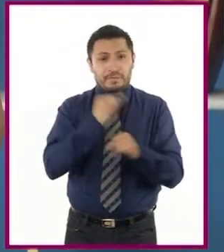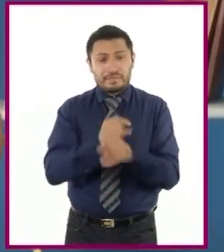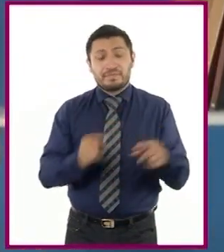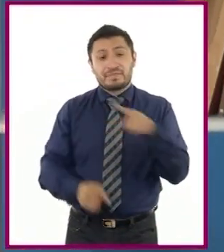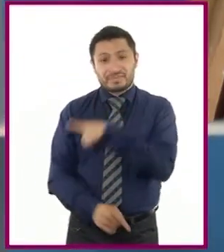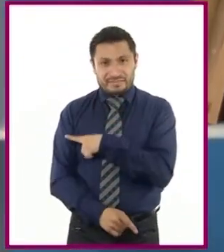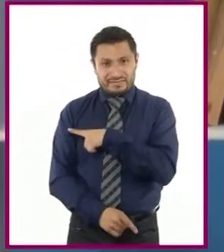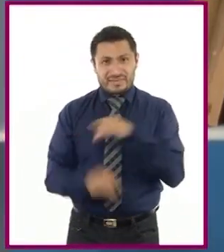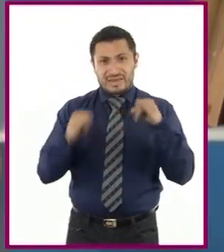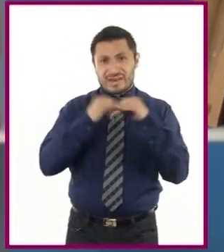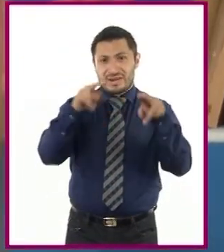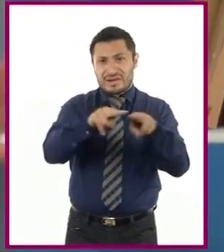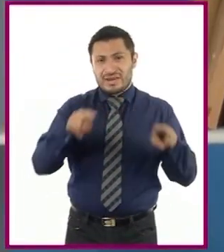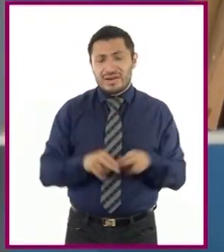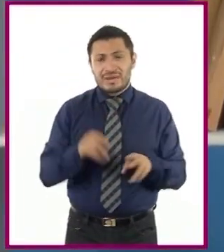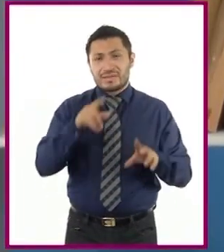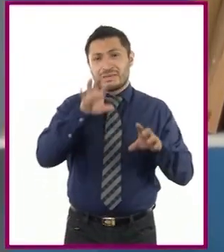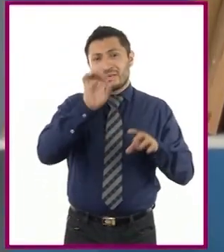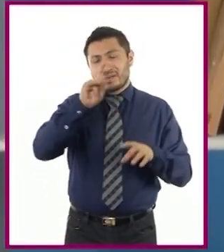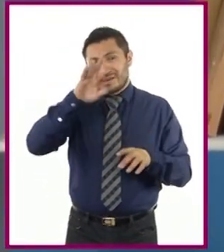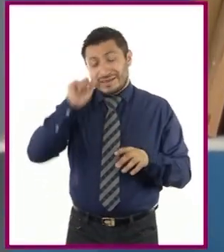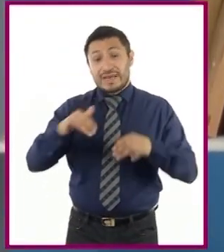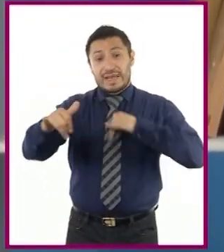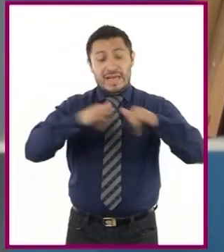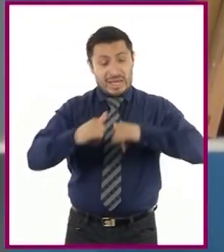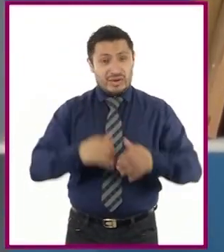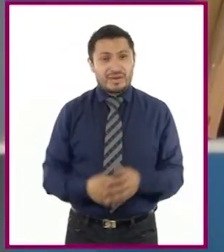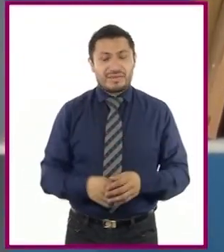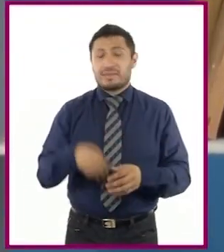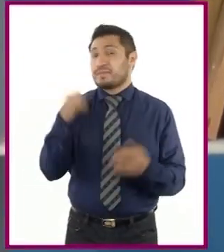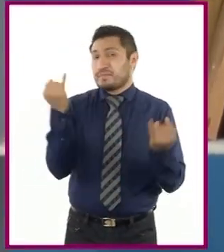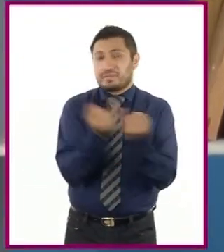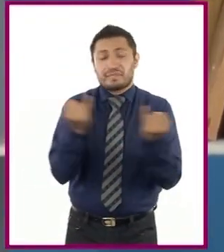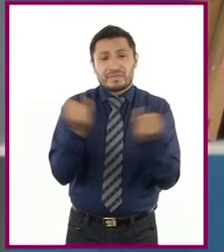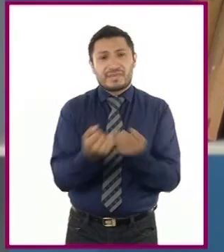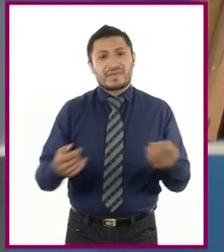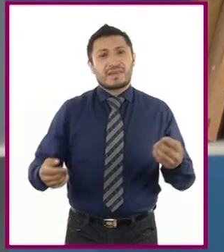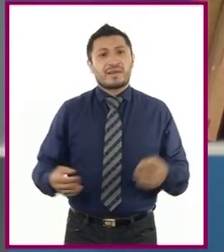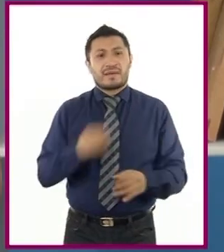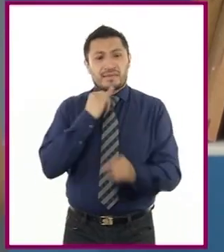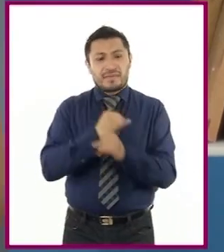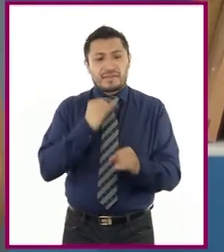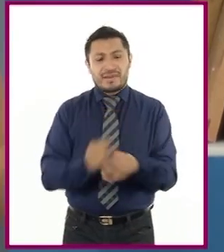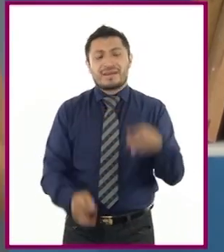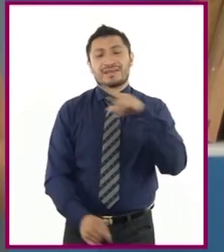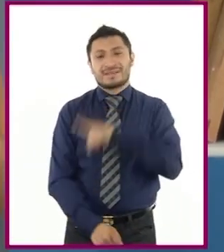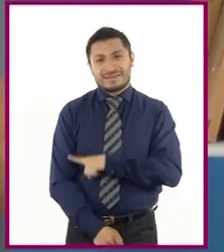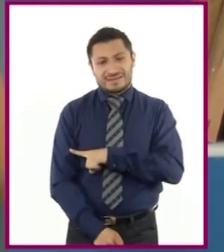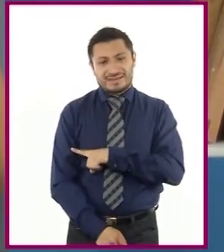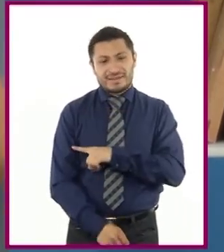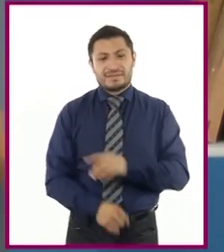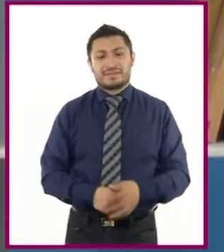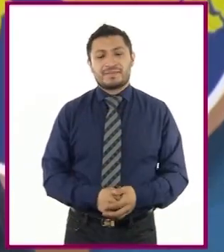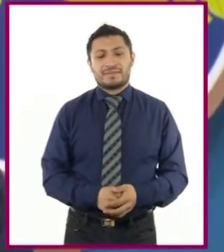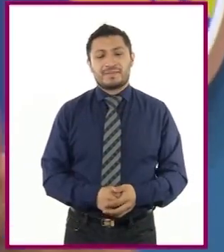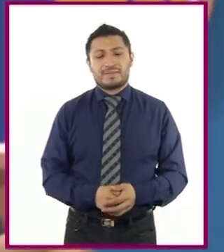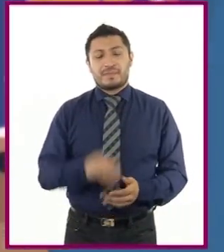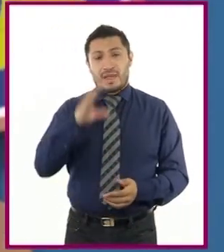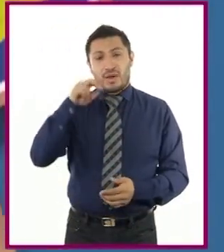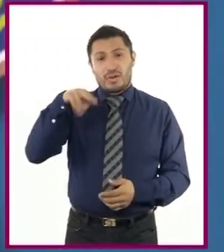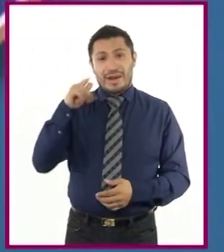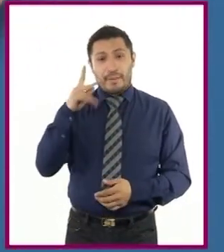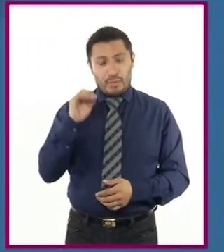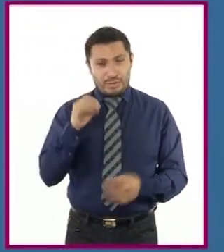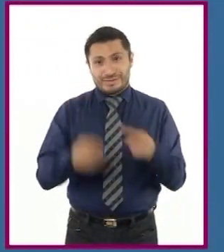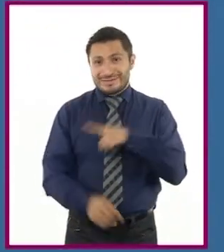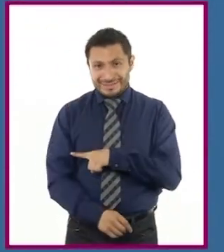Instituto Nacional de Estadística y Geografía, así como la página del Consejo Nacional de Población.